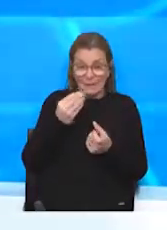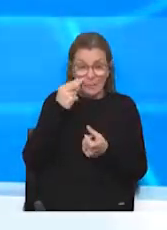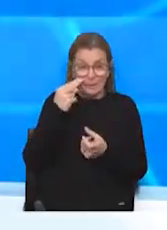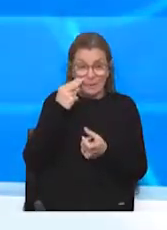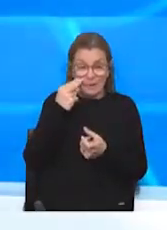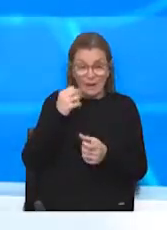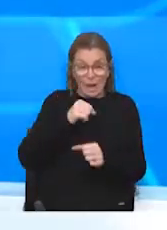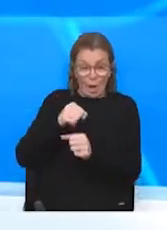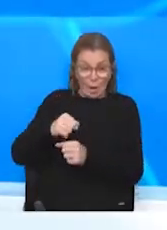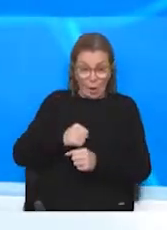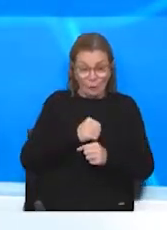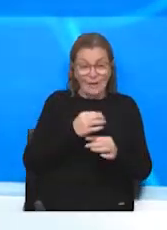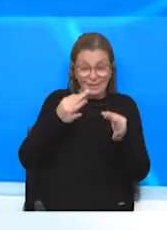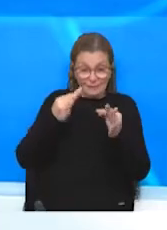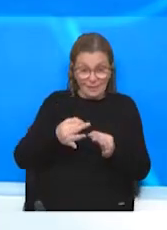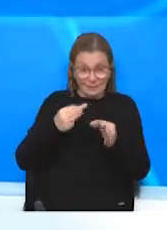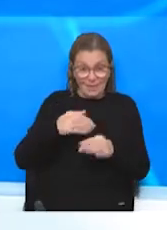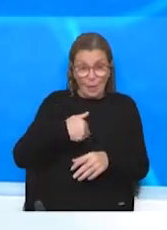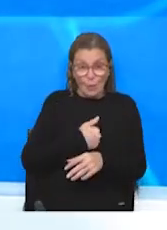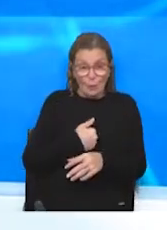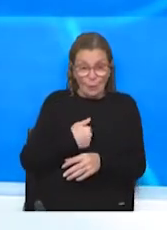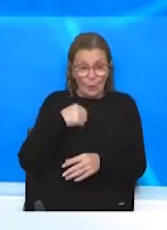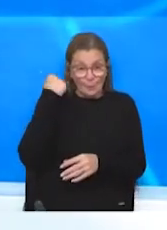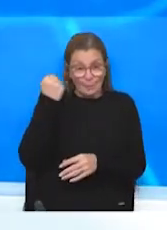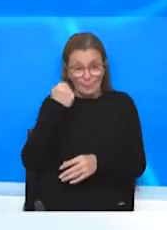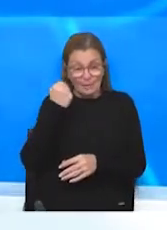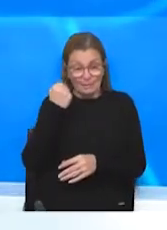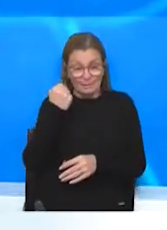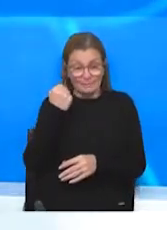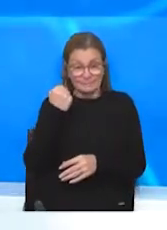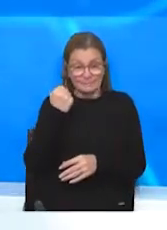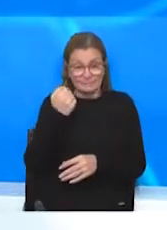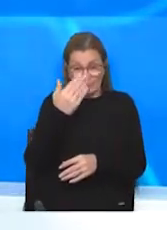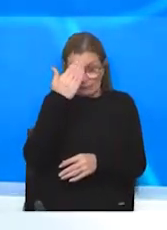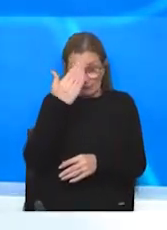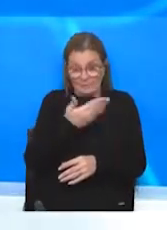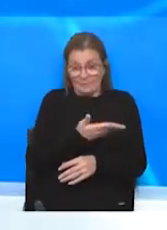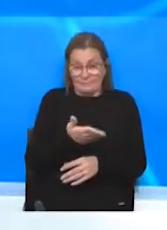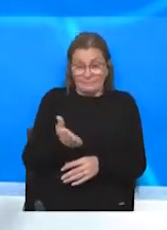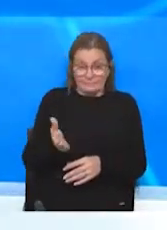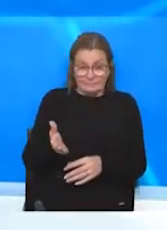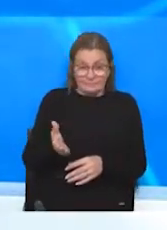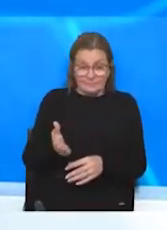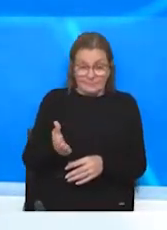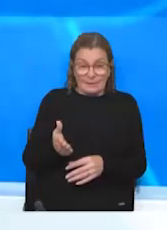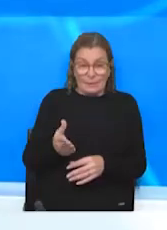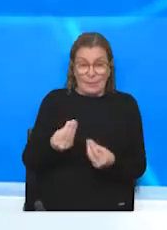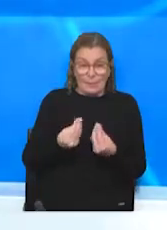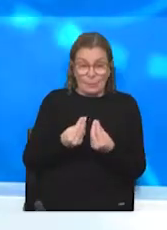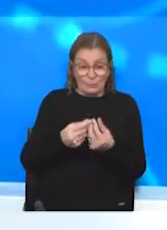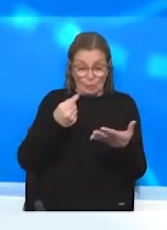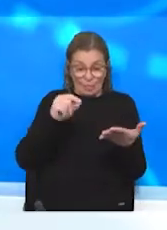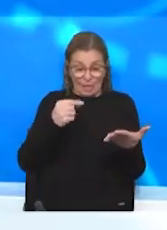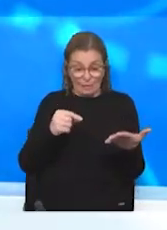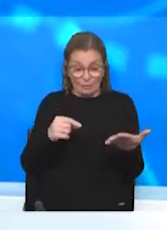hoas populares realmente cumplían un rol central frente a esa eh frente a ese volumen de de datos